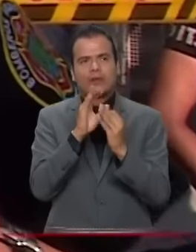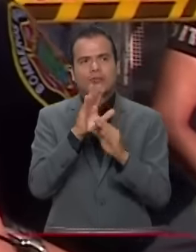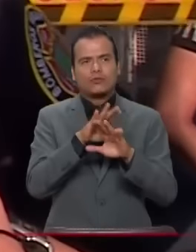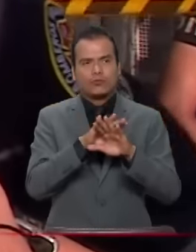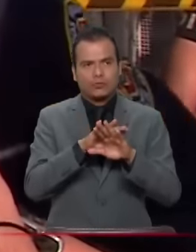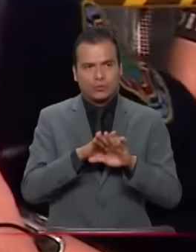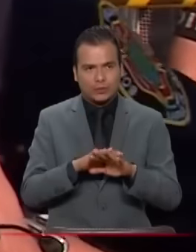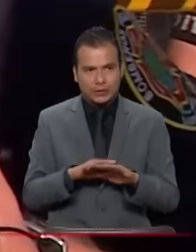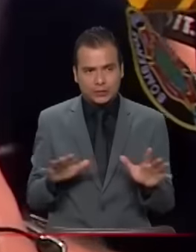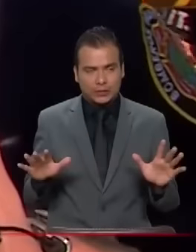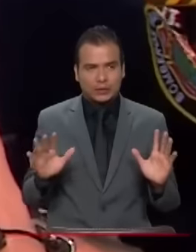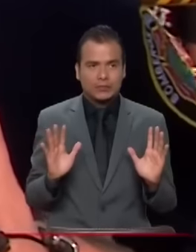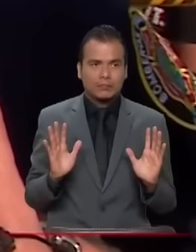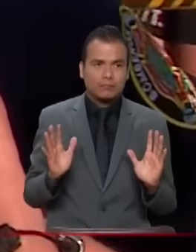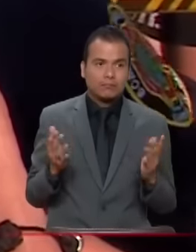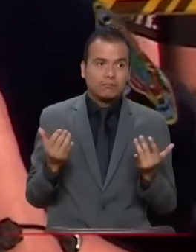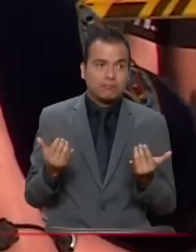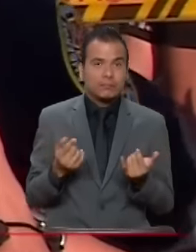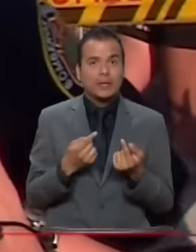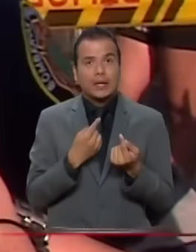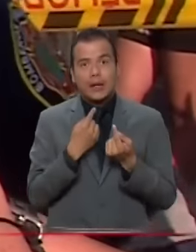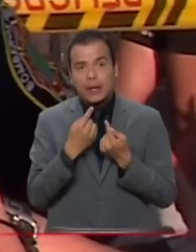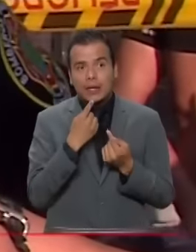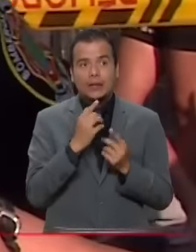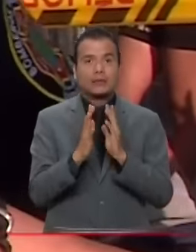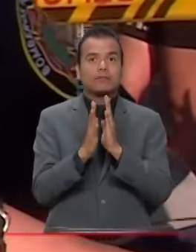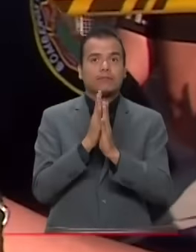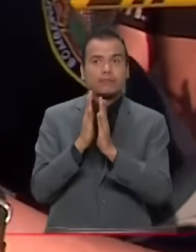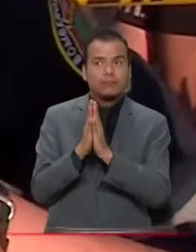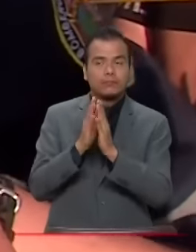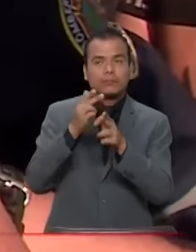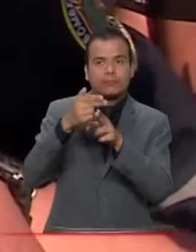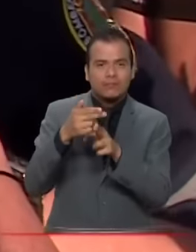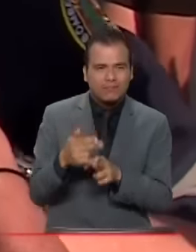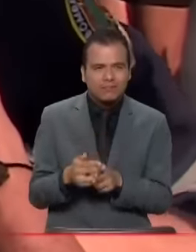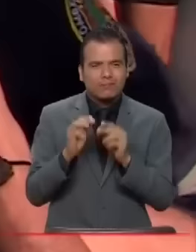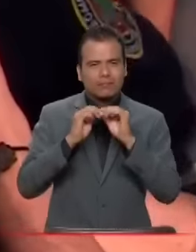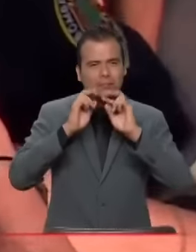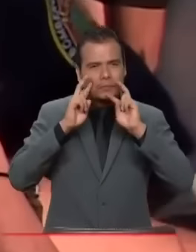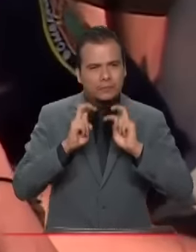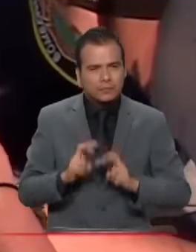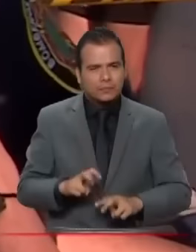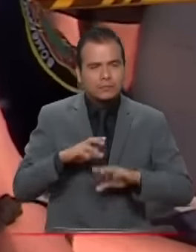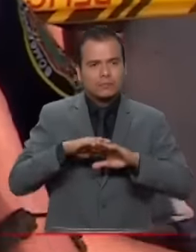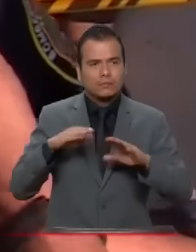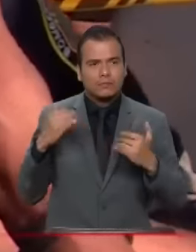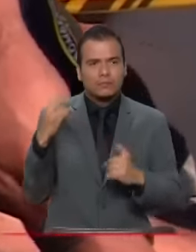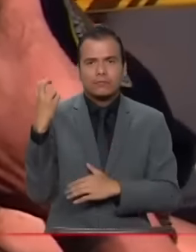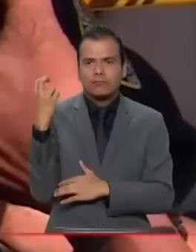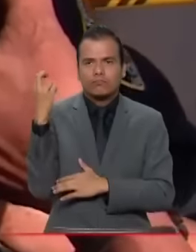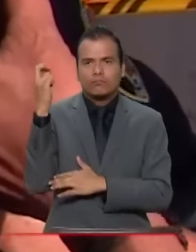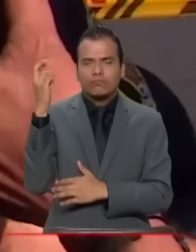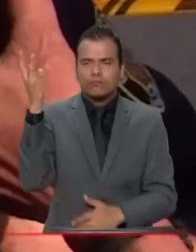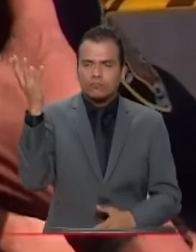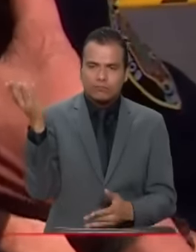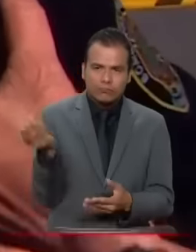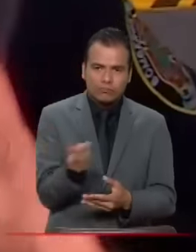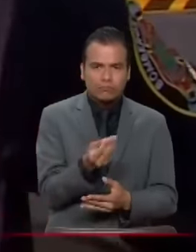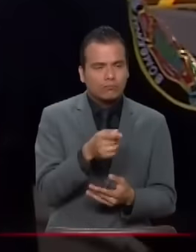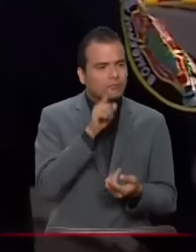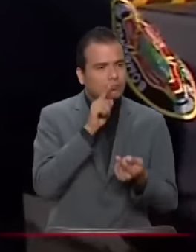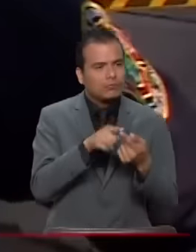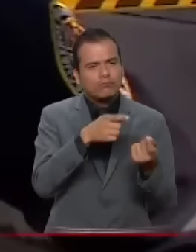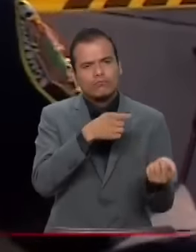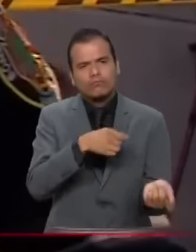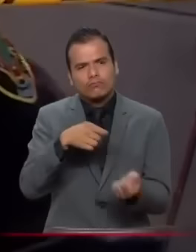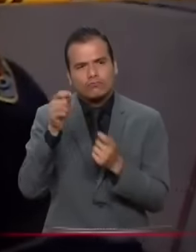en este momento estamos en las labores que corresponden a lo que es investigación de incendios y ya también está Fiscalía Criminalística aquí para el levantamiento de los cuerpos. Teniente, cuando